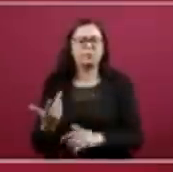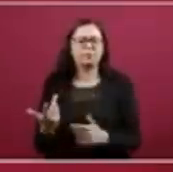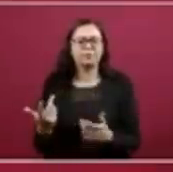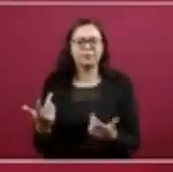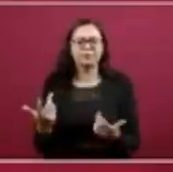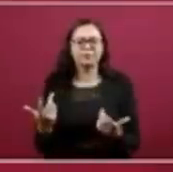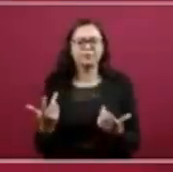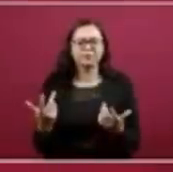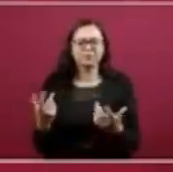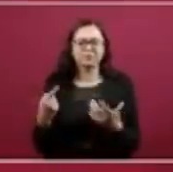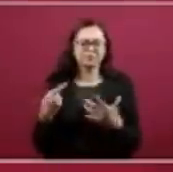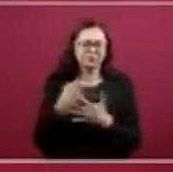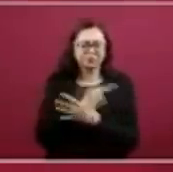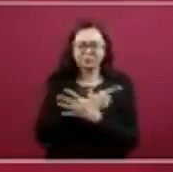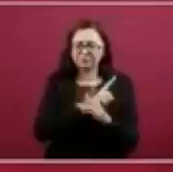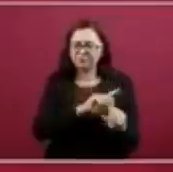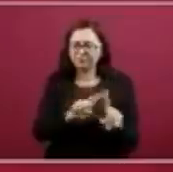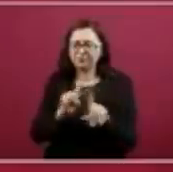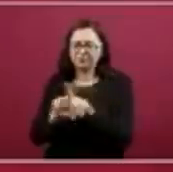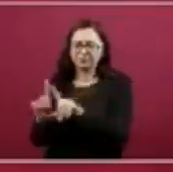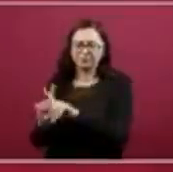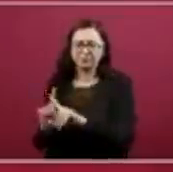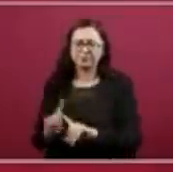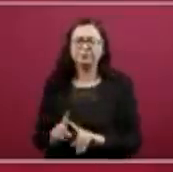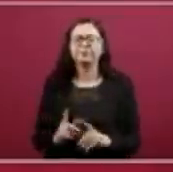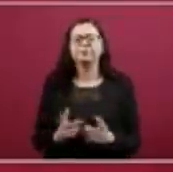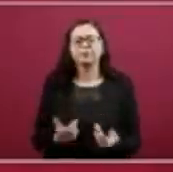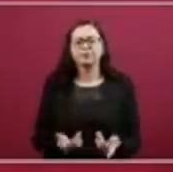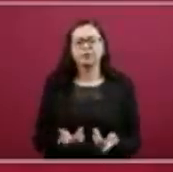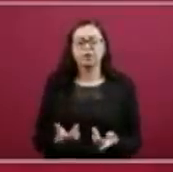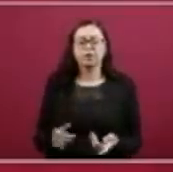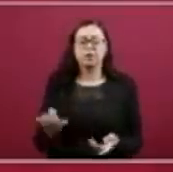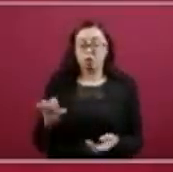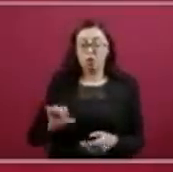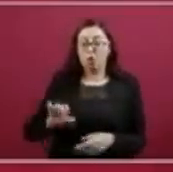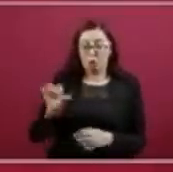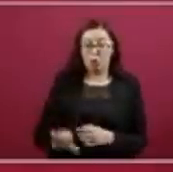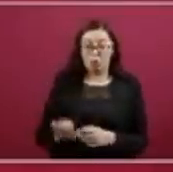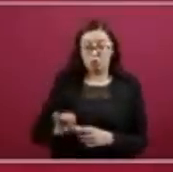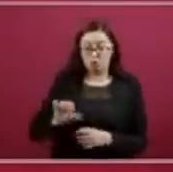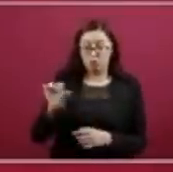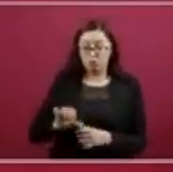hoy precisamente, tratamos lo de